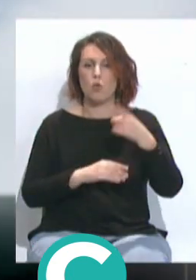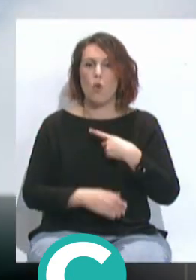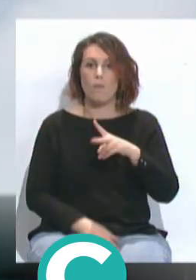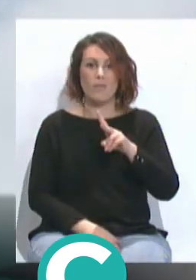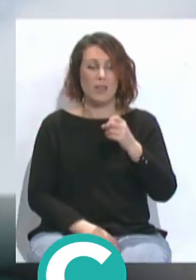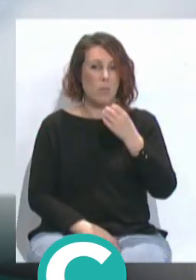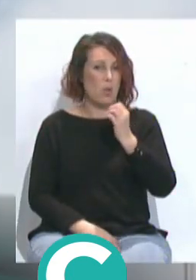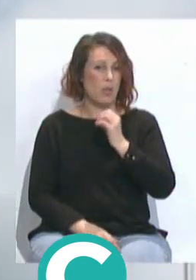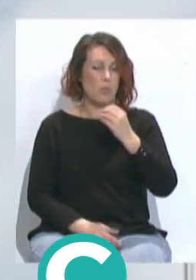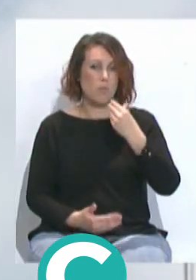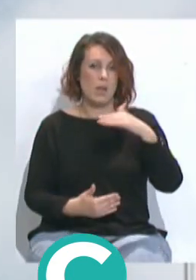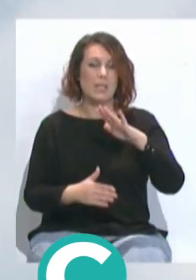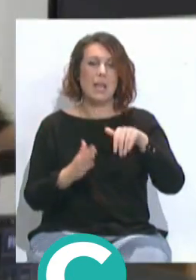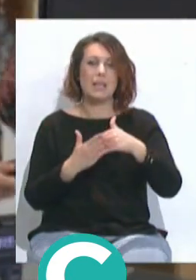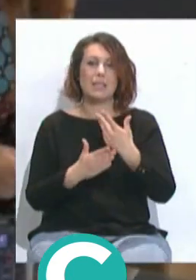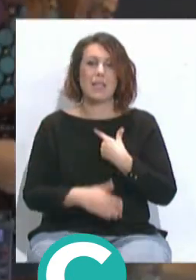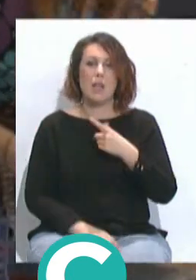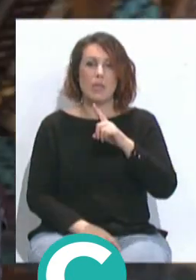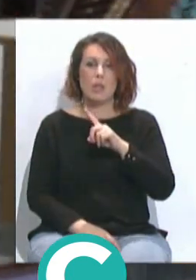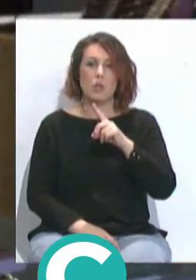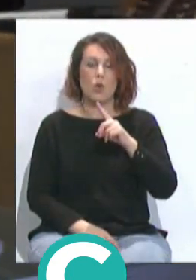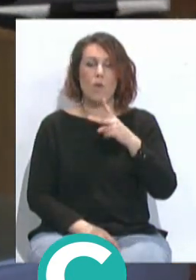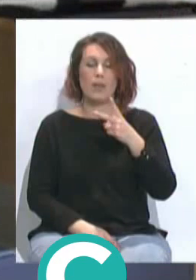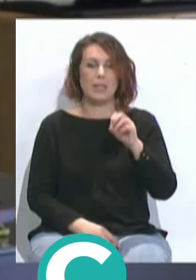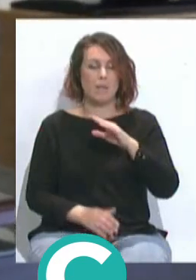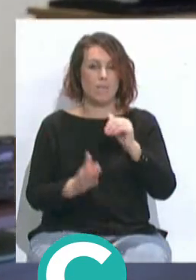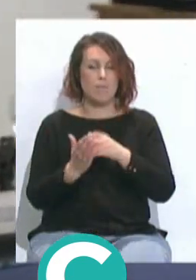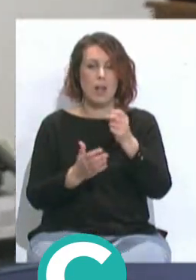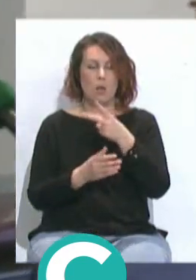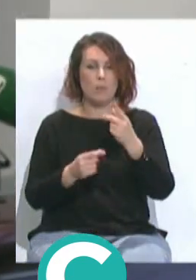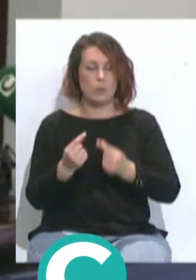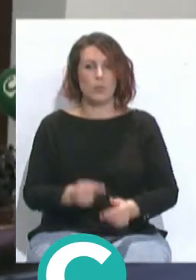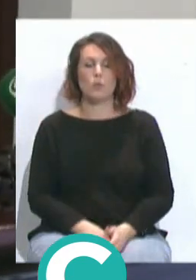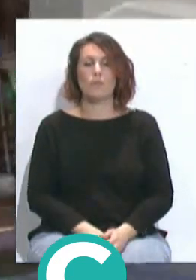en un 20% hasta alcanzar los 120.000 euros de presupuesto